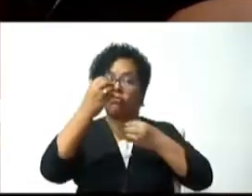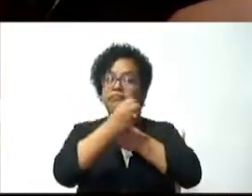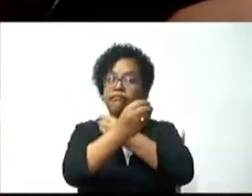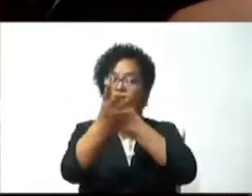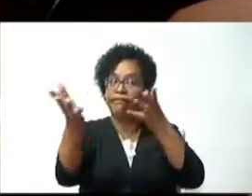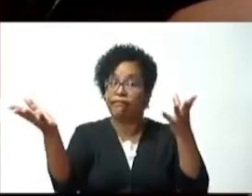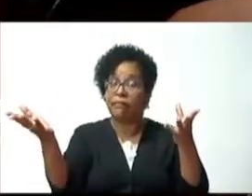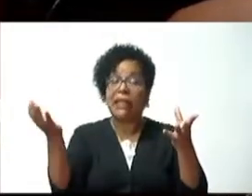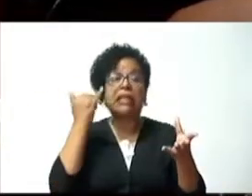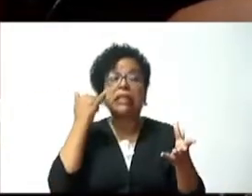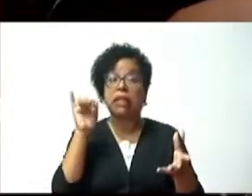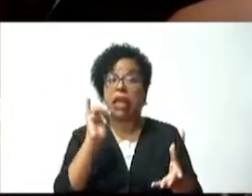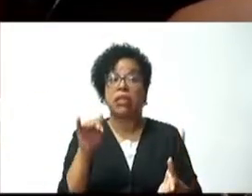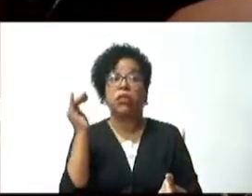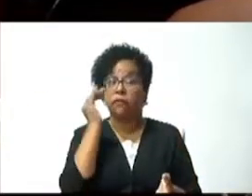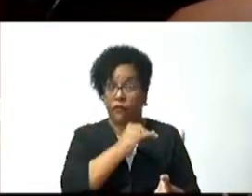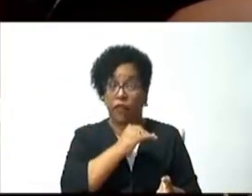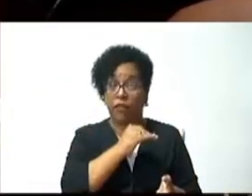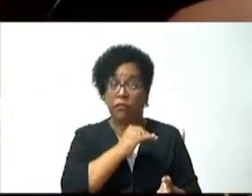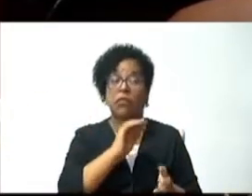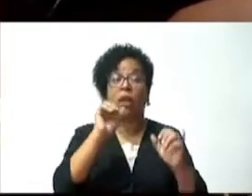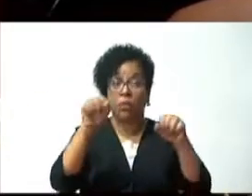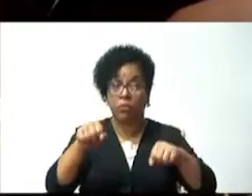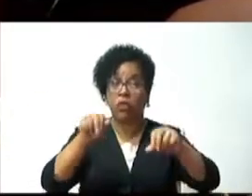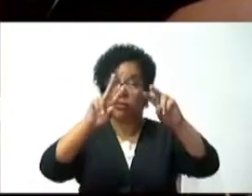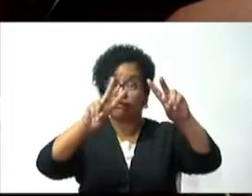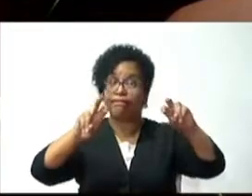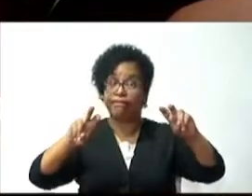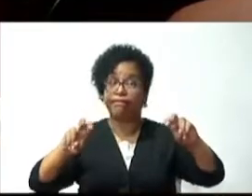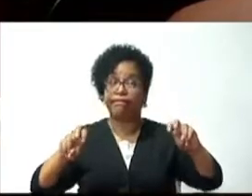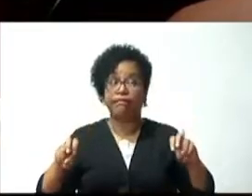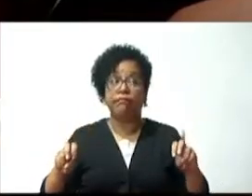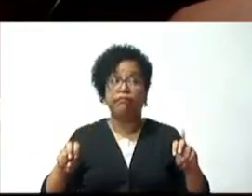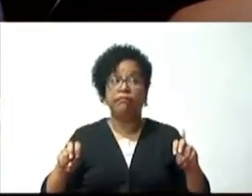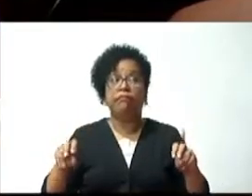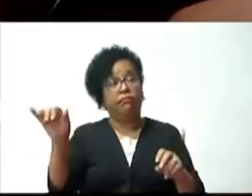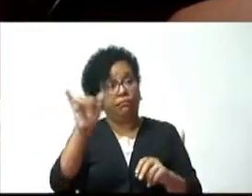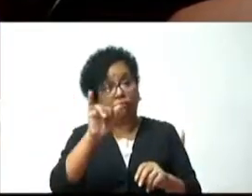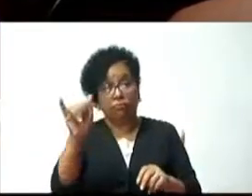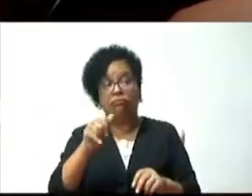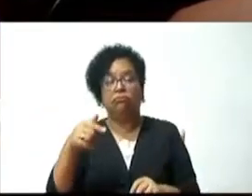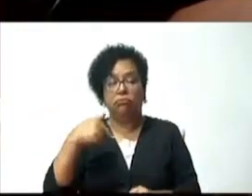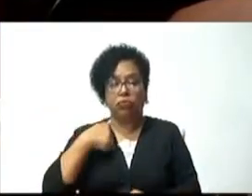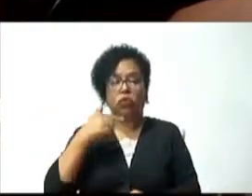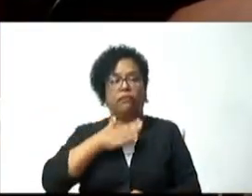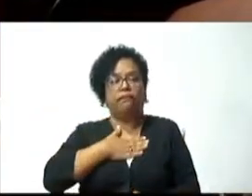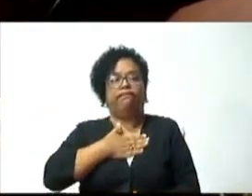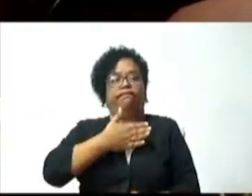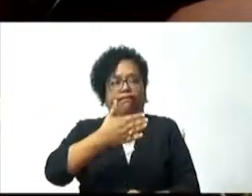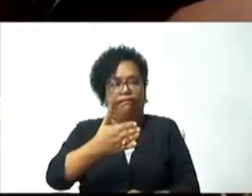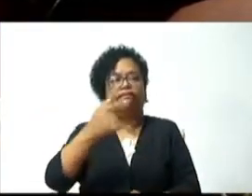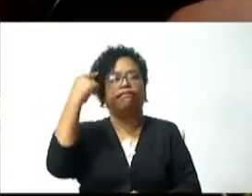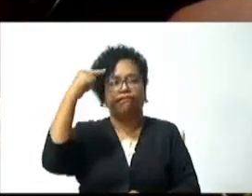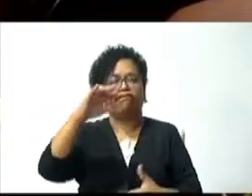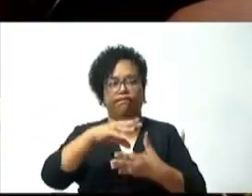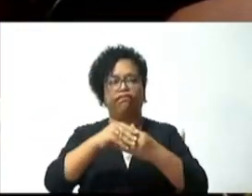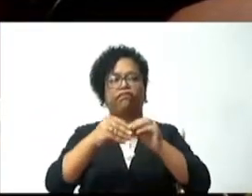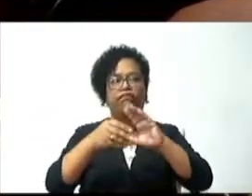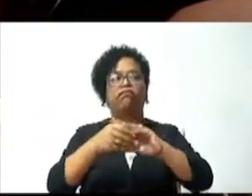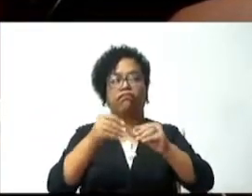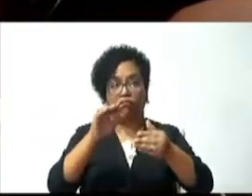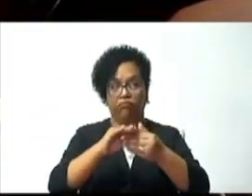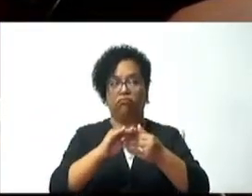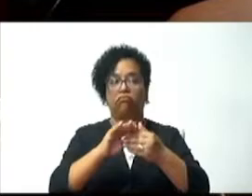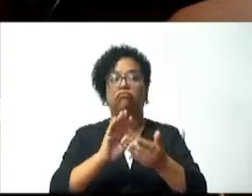cierto. También me pongo a la disposición para darle las informaciones personales. Mire, hace un tiempo para